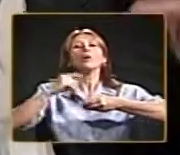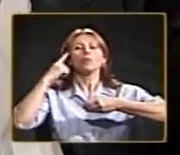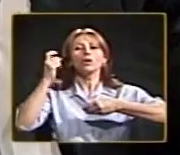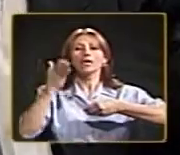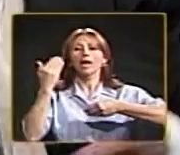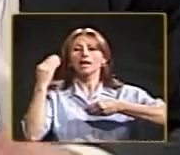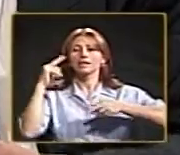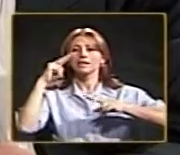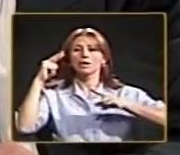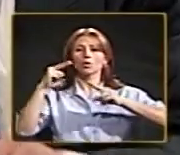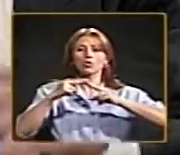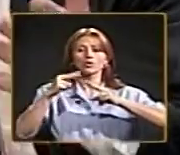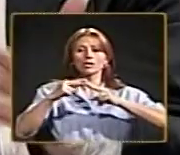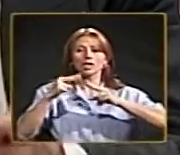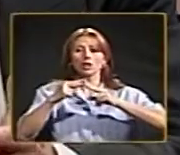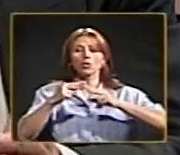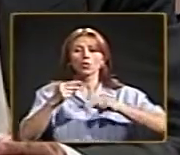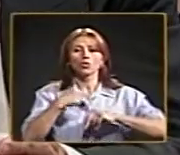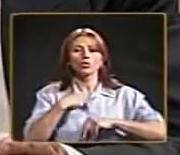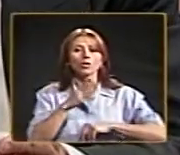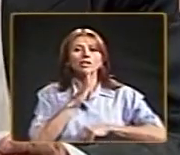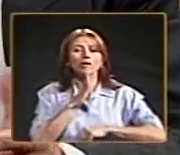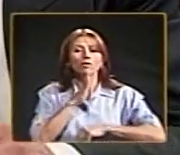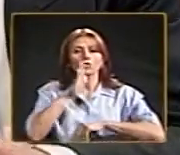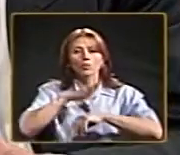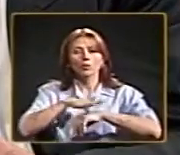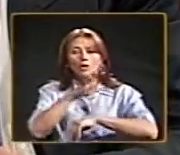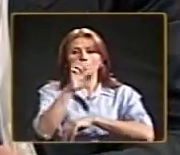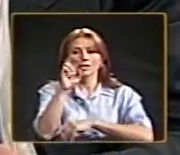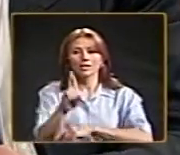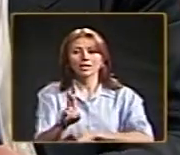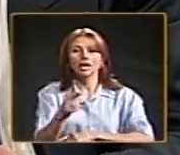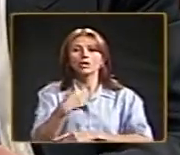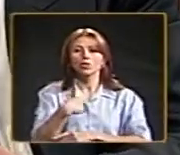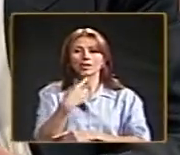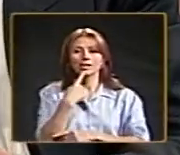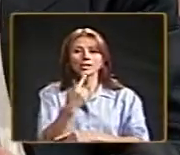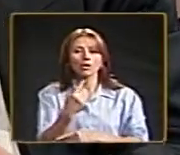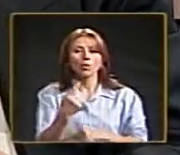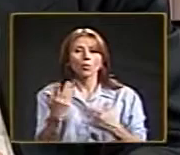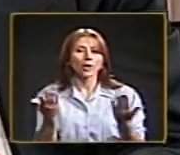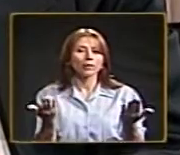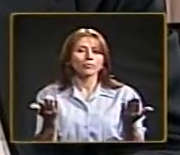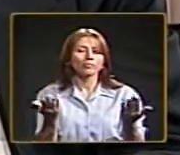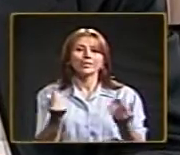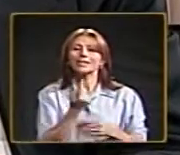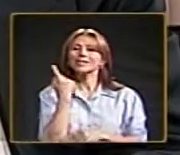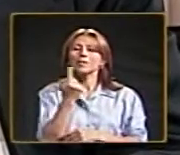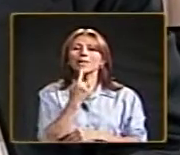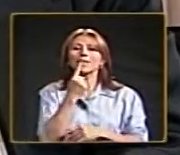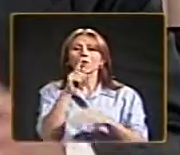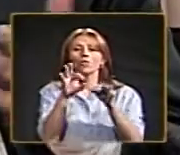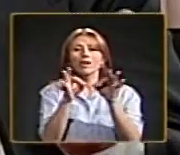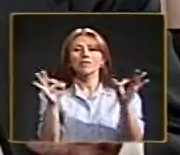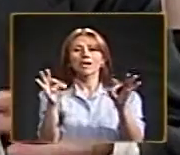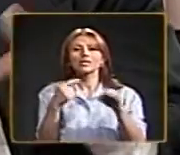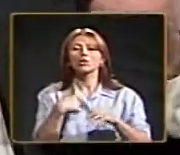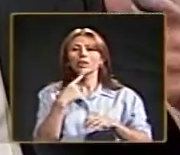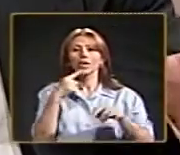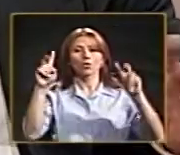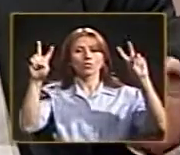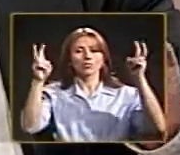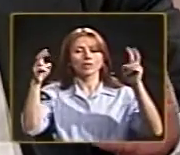otros festivales, en otros países y todo. Yo les hablo de Costa Rica y les digo, bueno, siempre les digo una frase, don Roberto, que yo vea, por